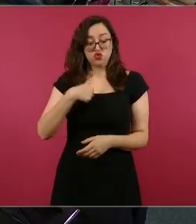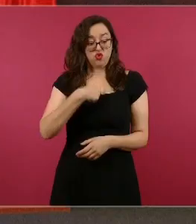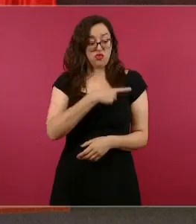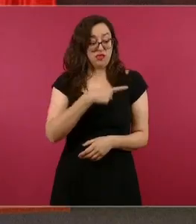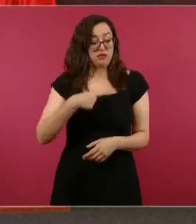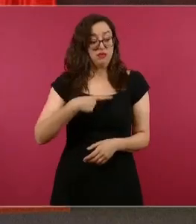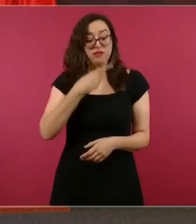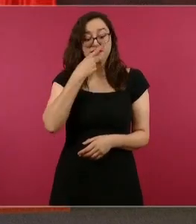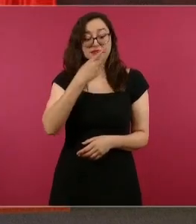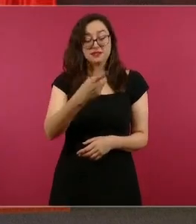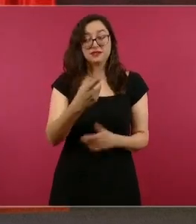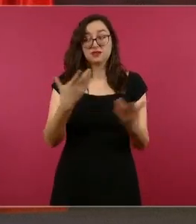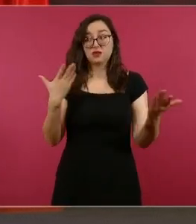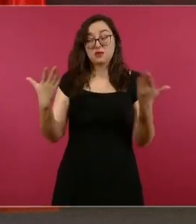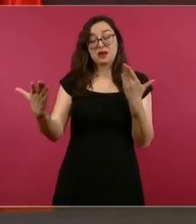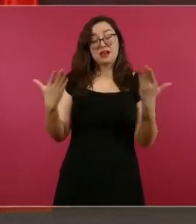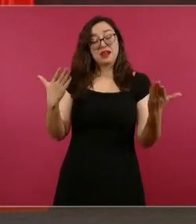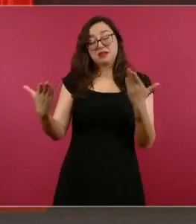decir